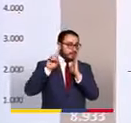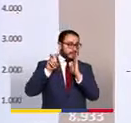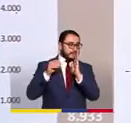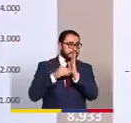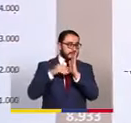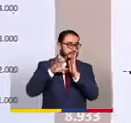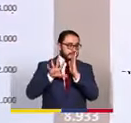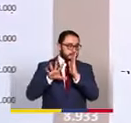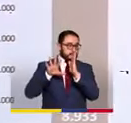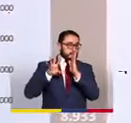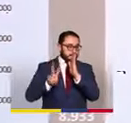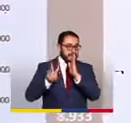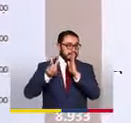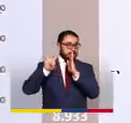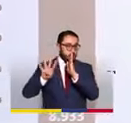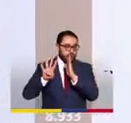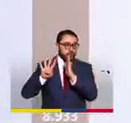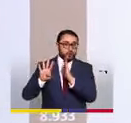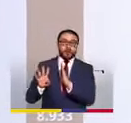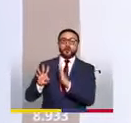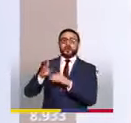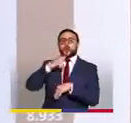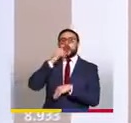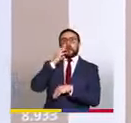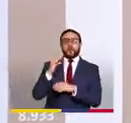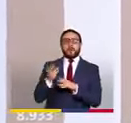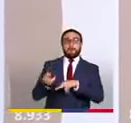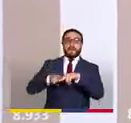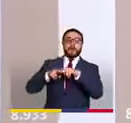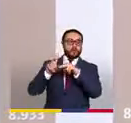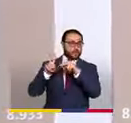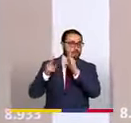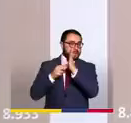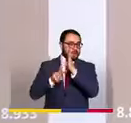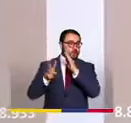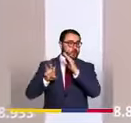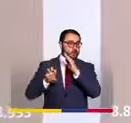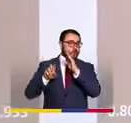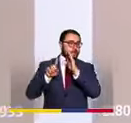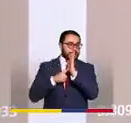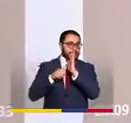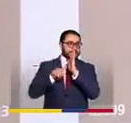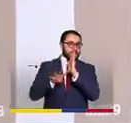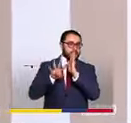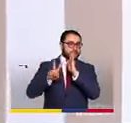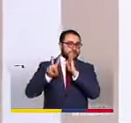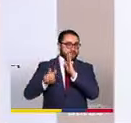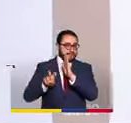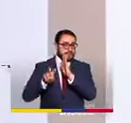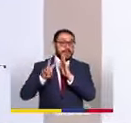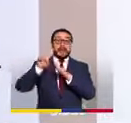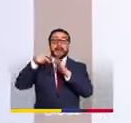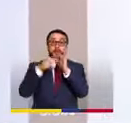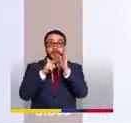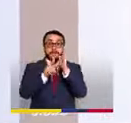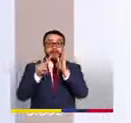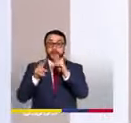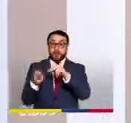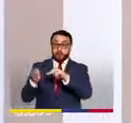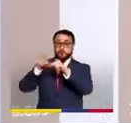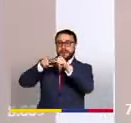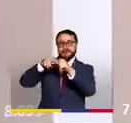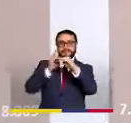7.624, en el 2021 le subió a Duque 8.147, en el 22, que se reparte entre